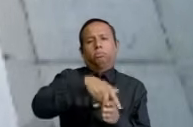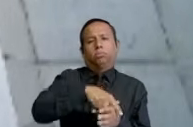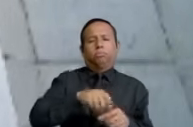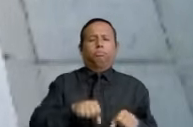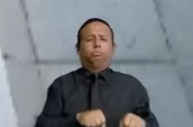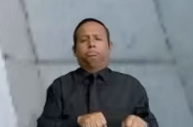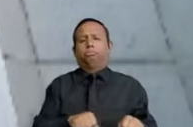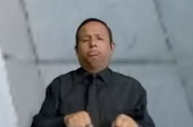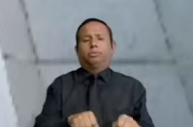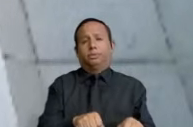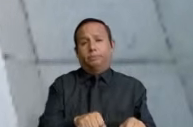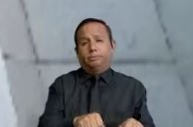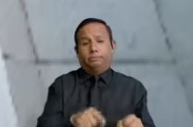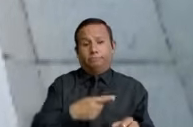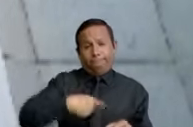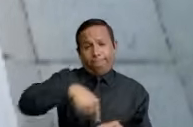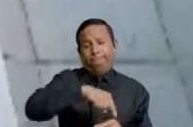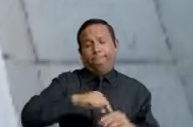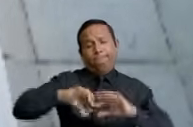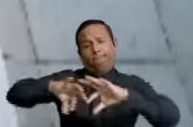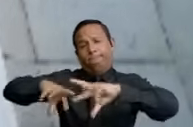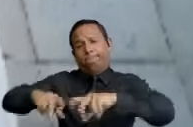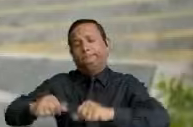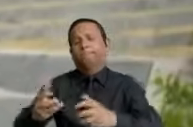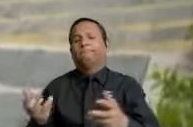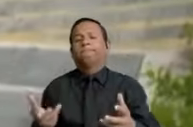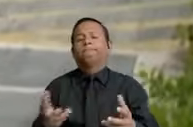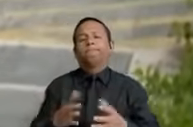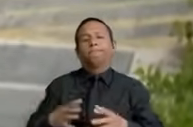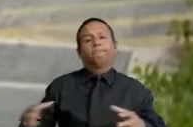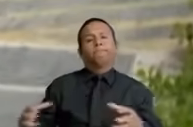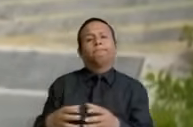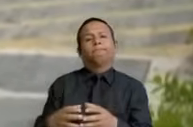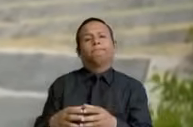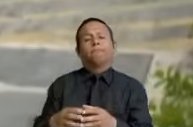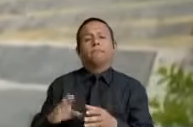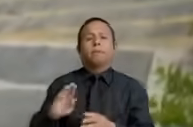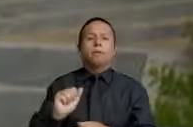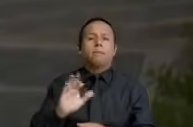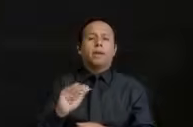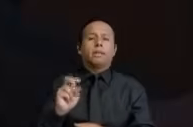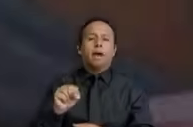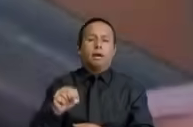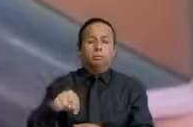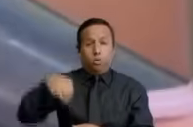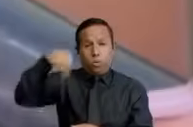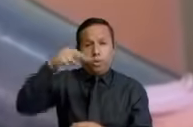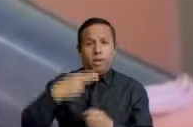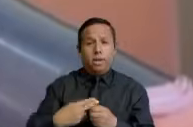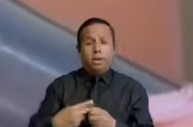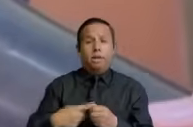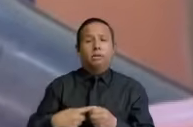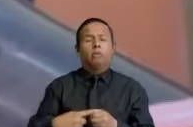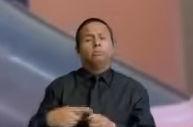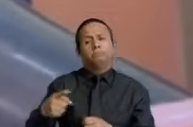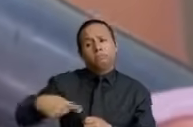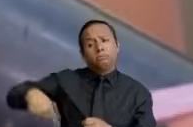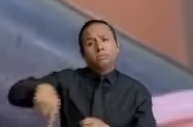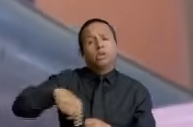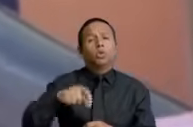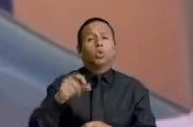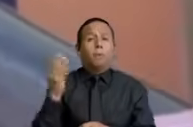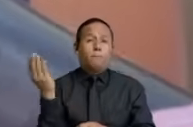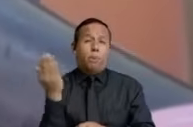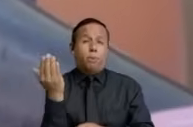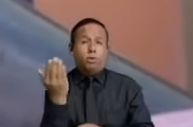motocicleta que hicieron de las suyas en la guanguiltagua Batan alto norte de Quito son unos profesores que esperan ahí